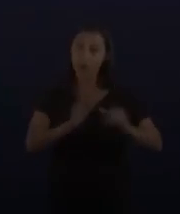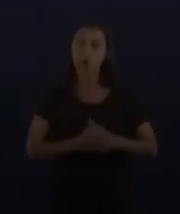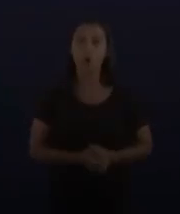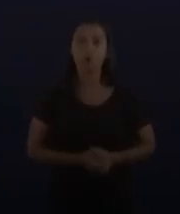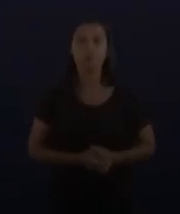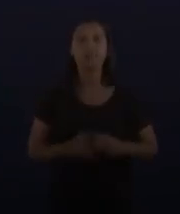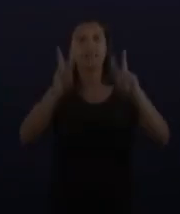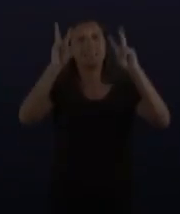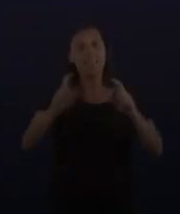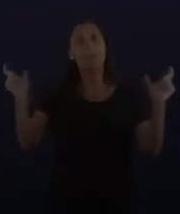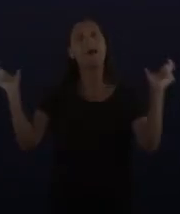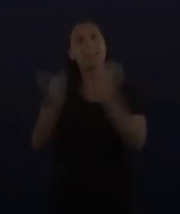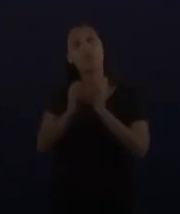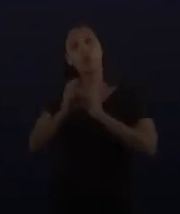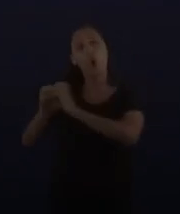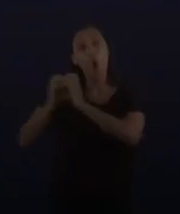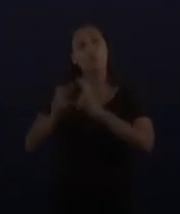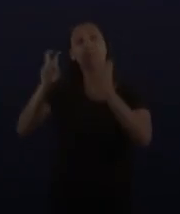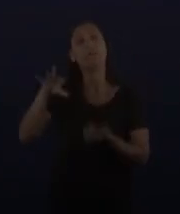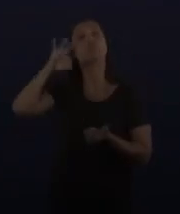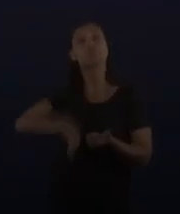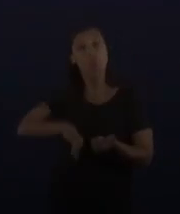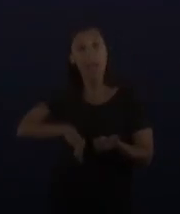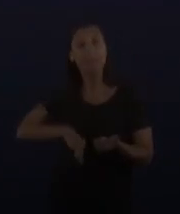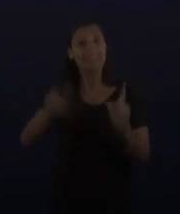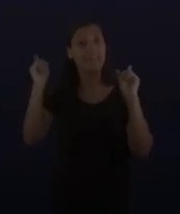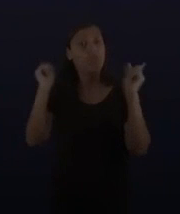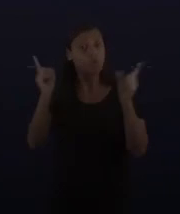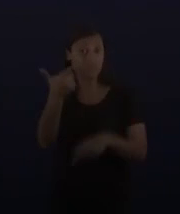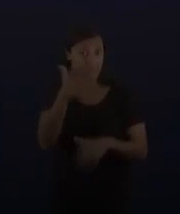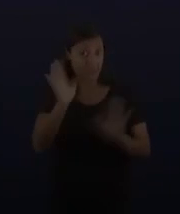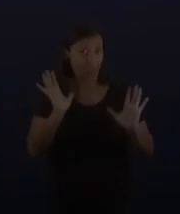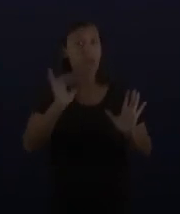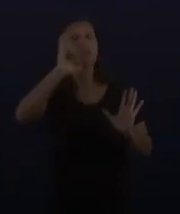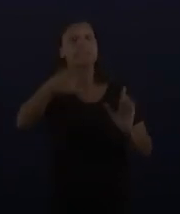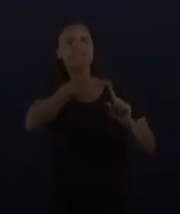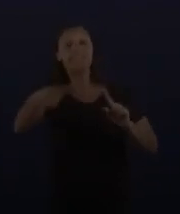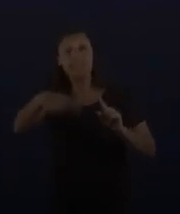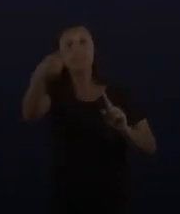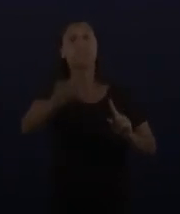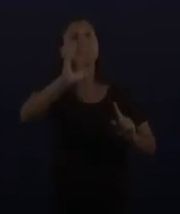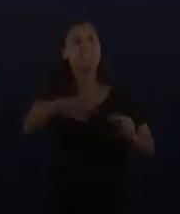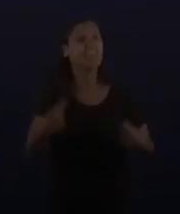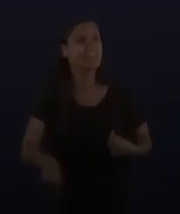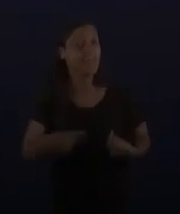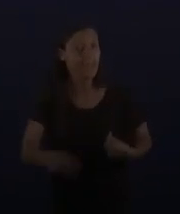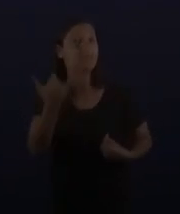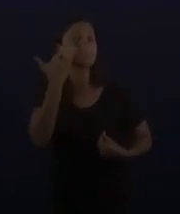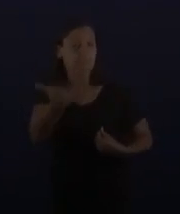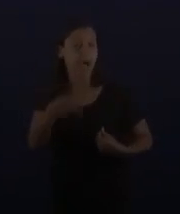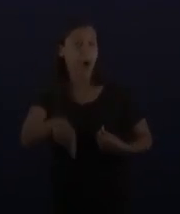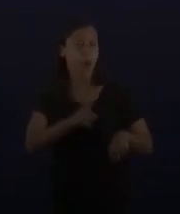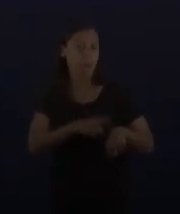La paritaria docente nacional como tal no existe. Sí, lo que va a existir la semana que viene, ya se iniciaron